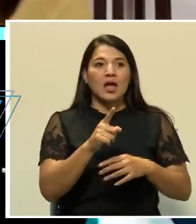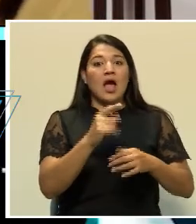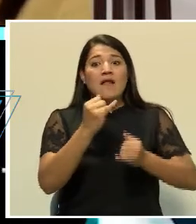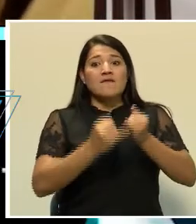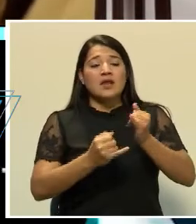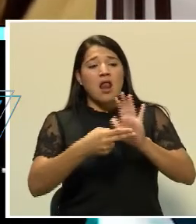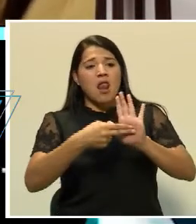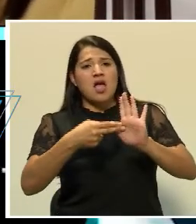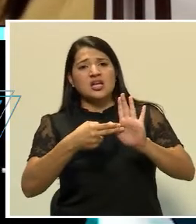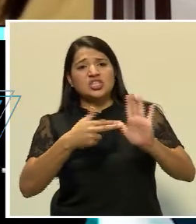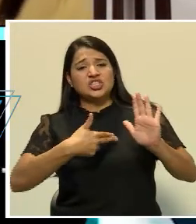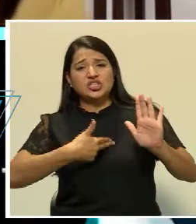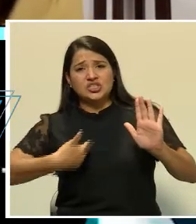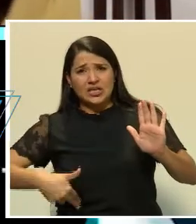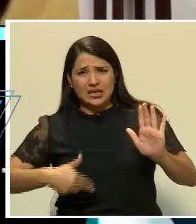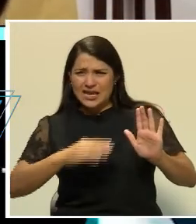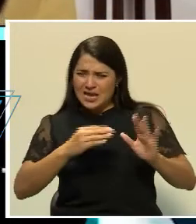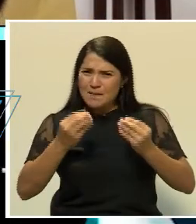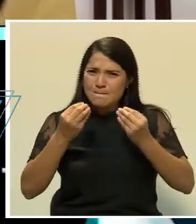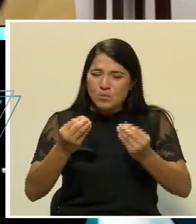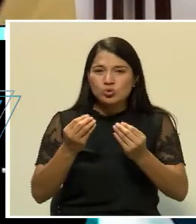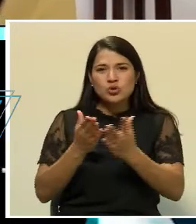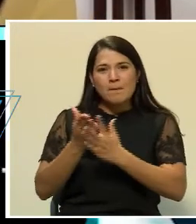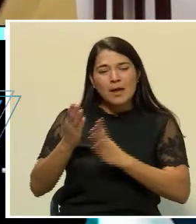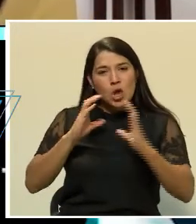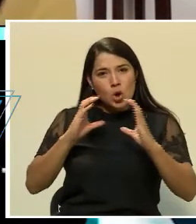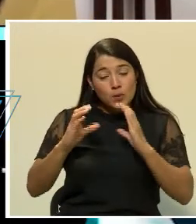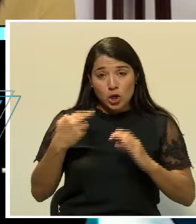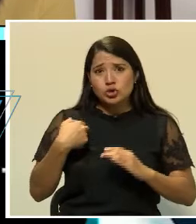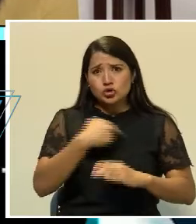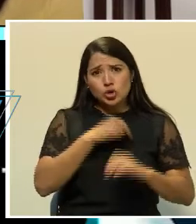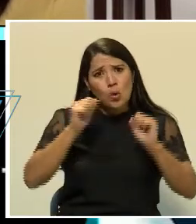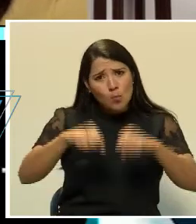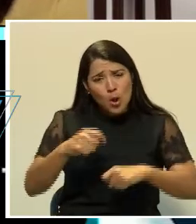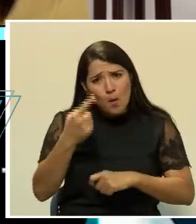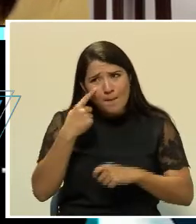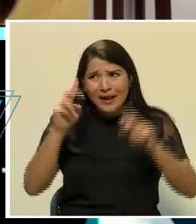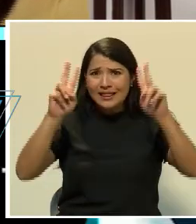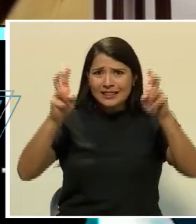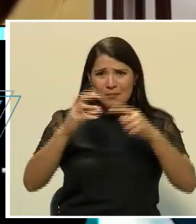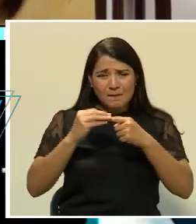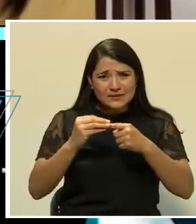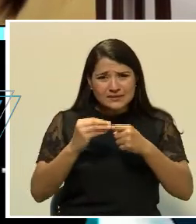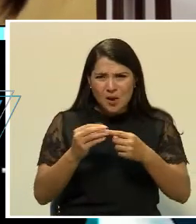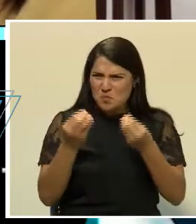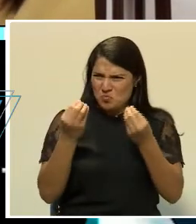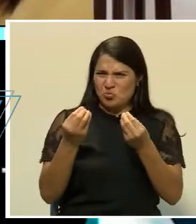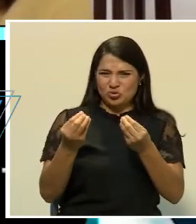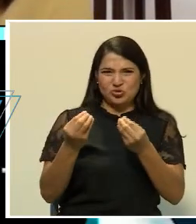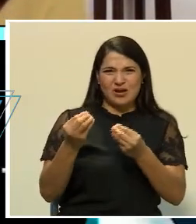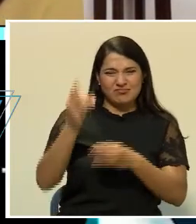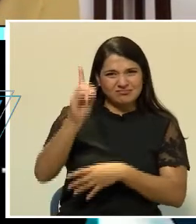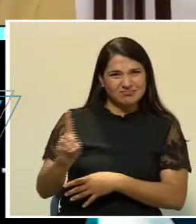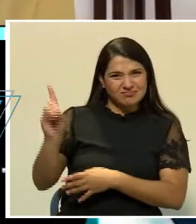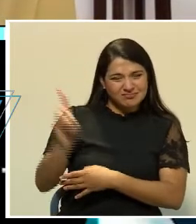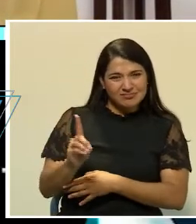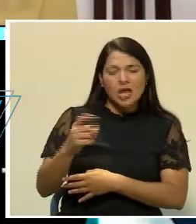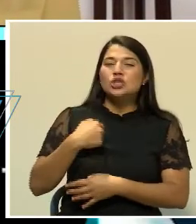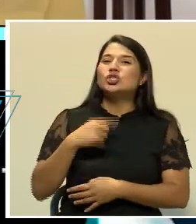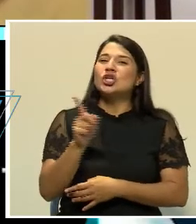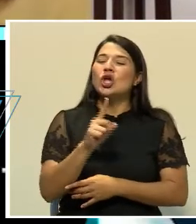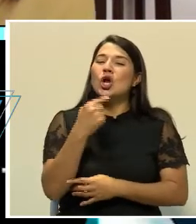chino. Y muchísimos de los medios de comunicación lo podemos ver en los titulares. Hay mucho amarillismo y no lo